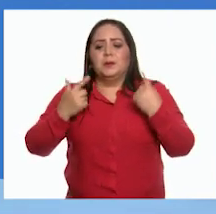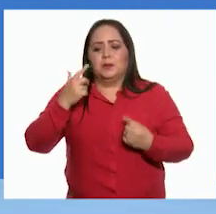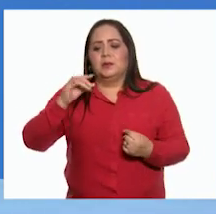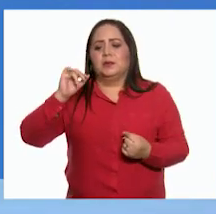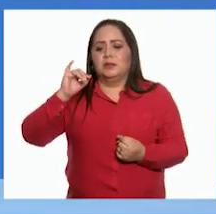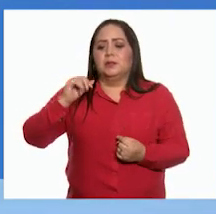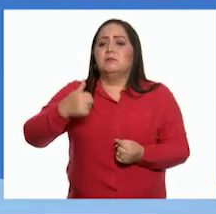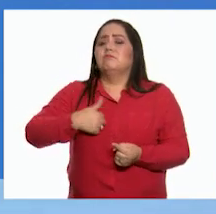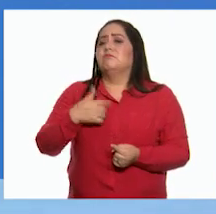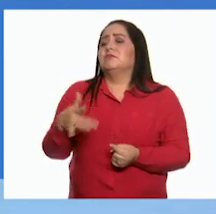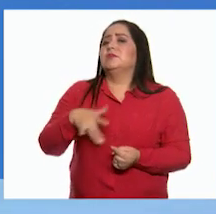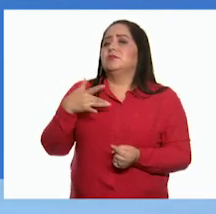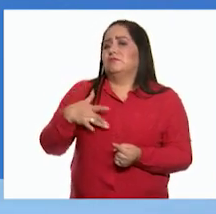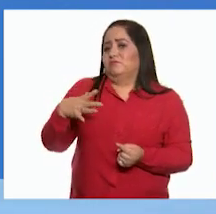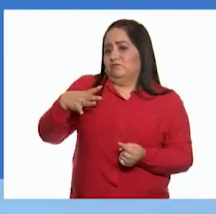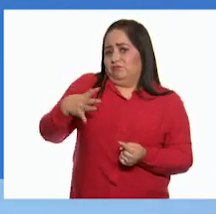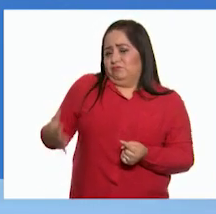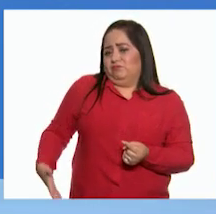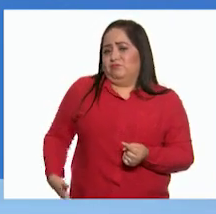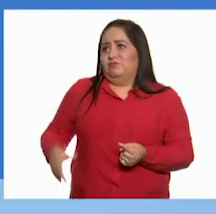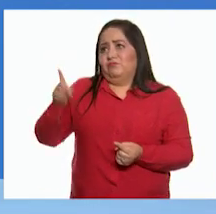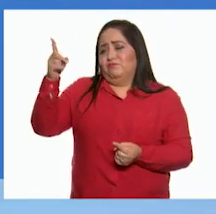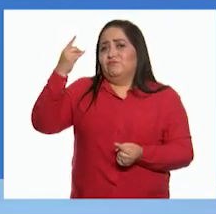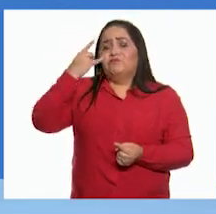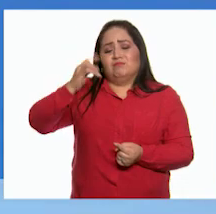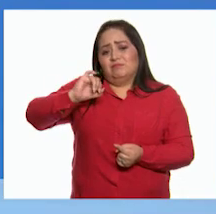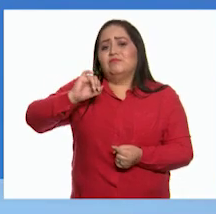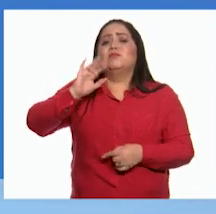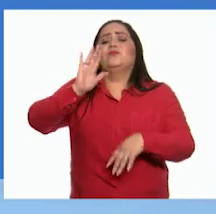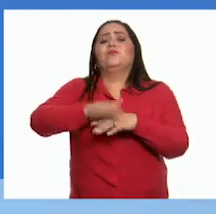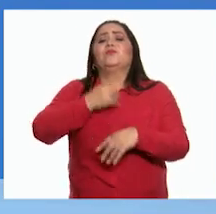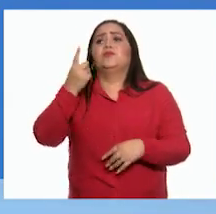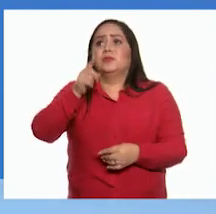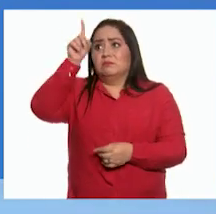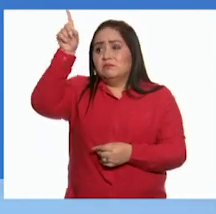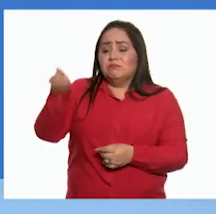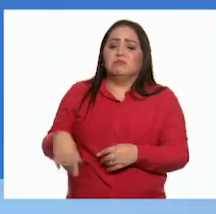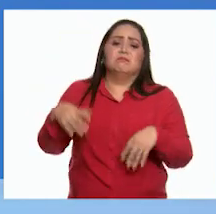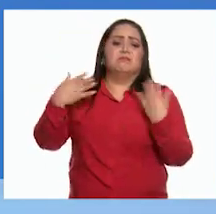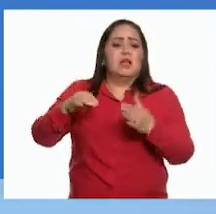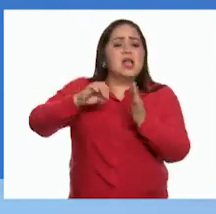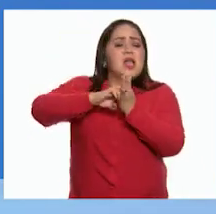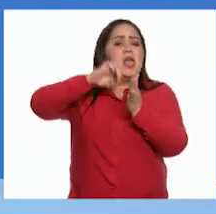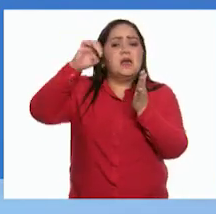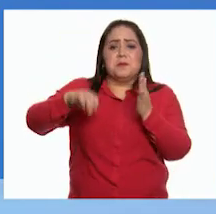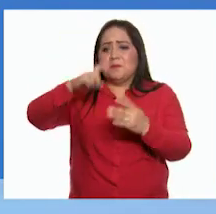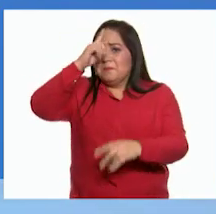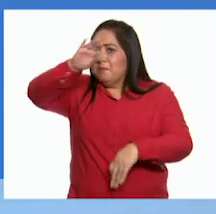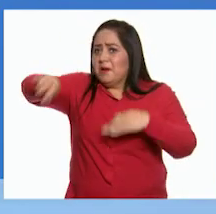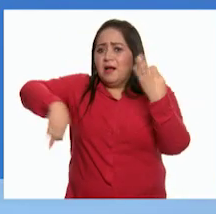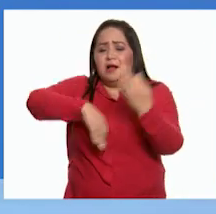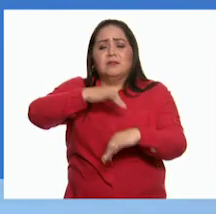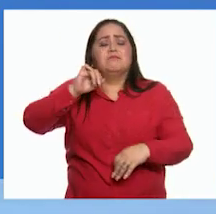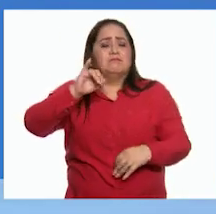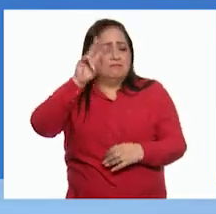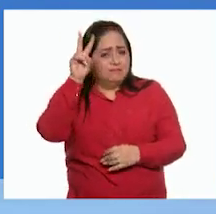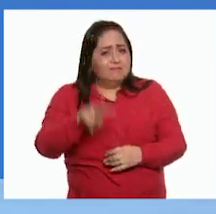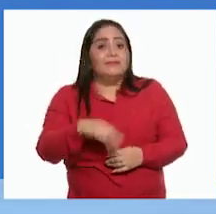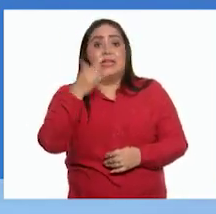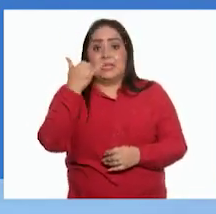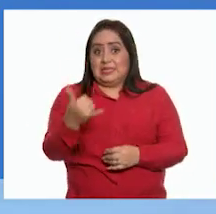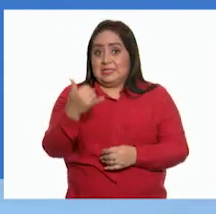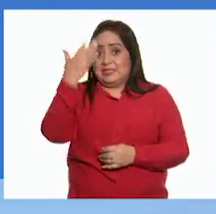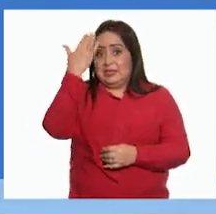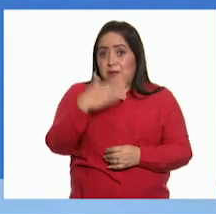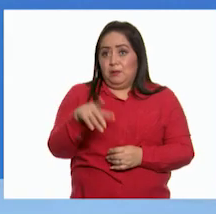Y me siento muy orgulloso de ella Porque ella es un gran ejemplo para todos nosotros Y a